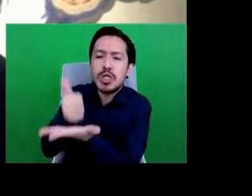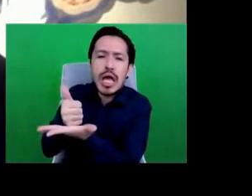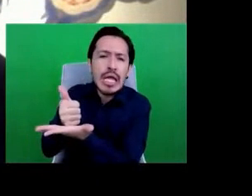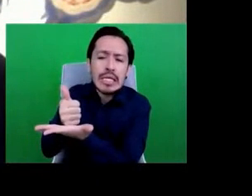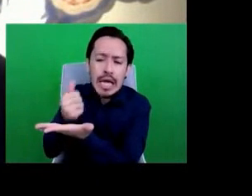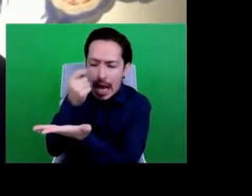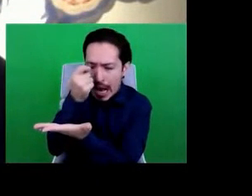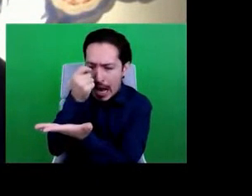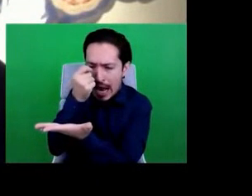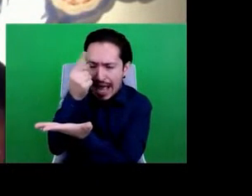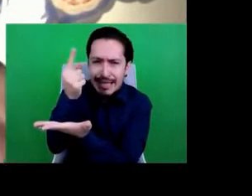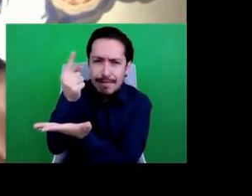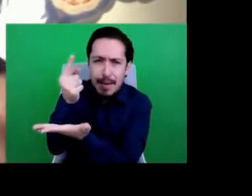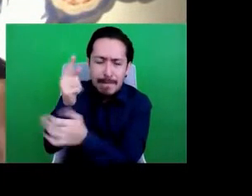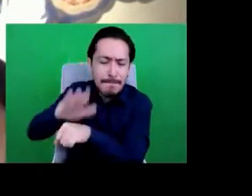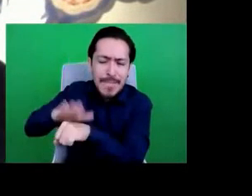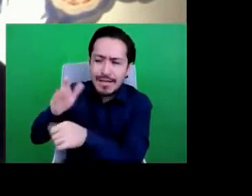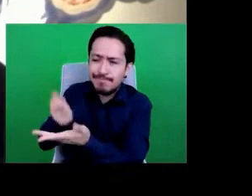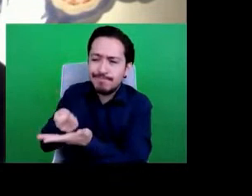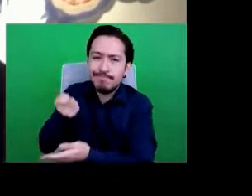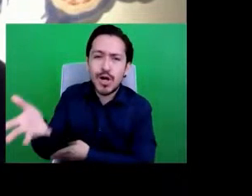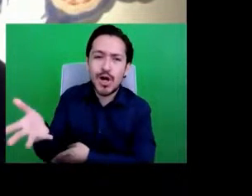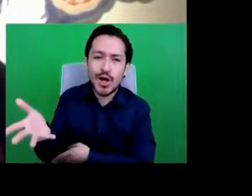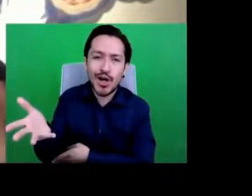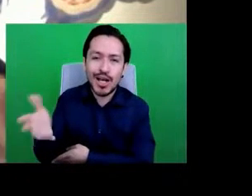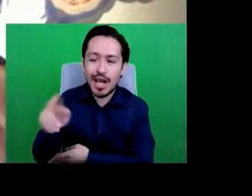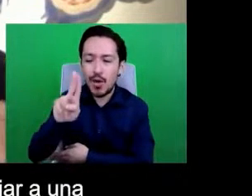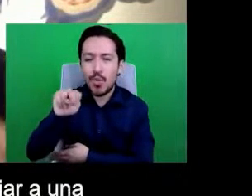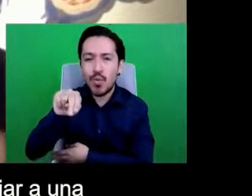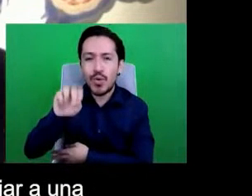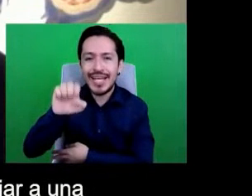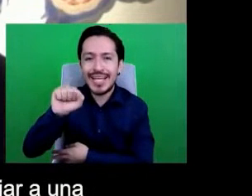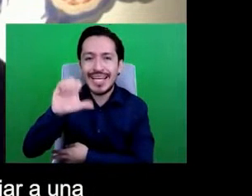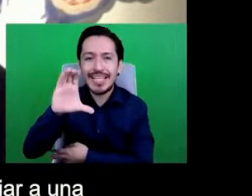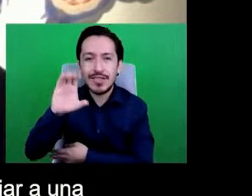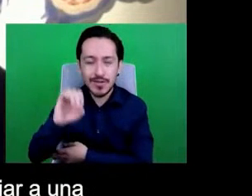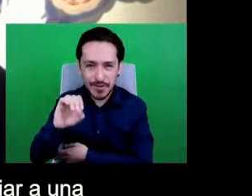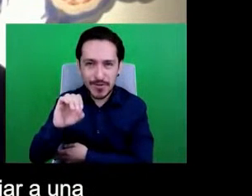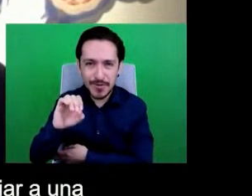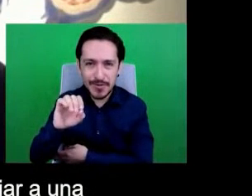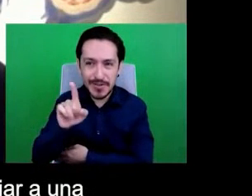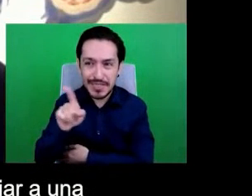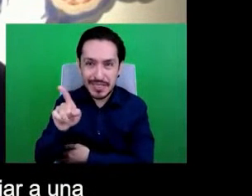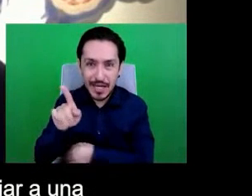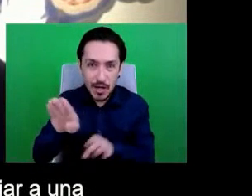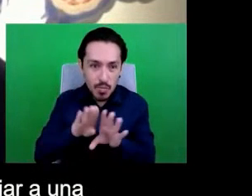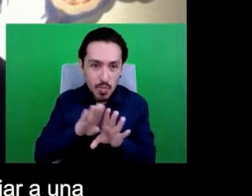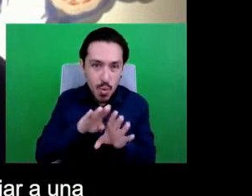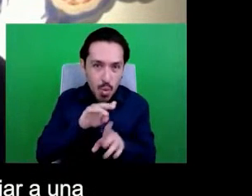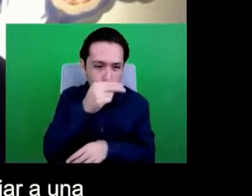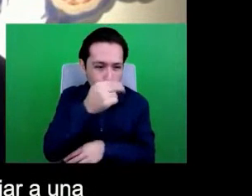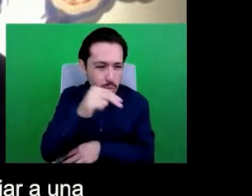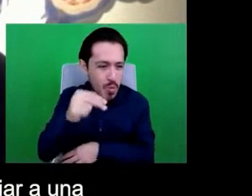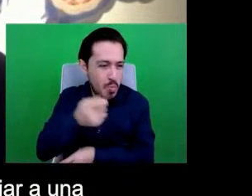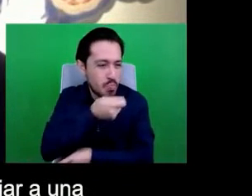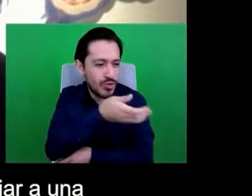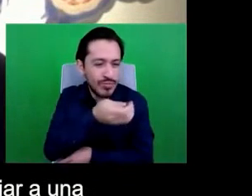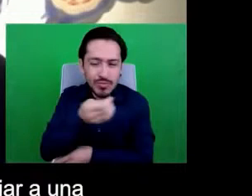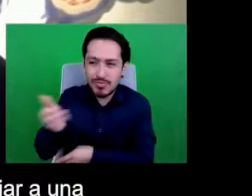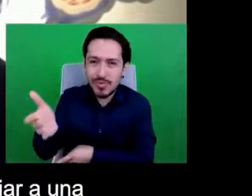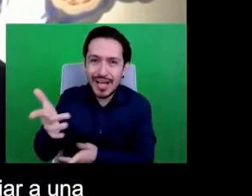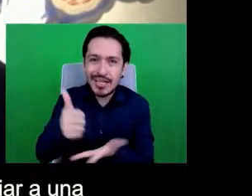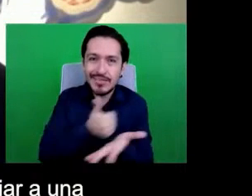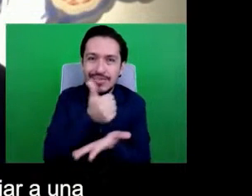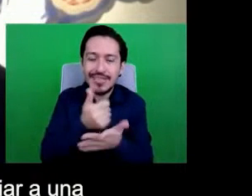la UNESCO ya tiene a varias ciudades como ciudades creativas. Creo que es una forma en la que se